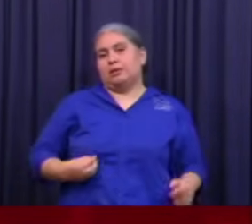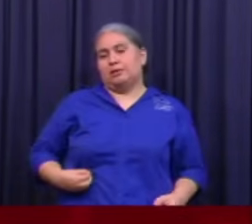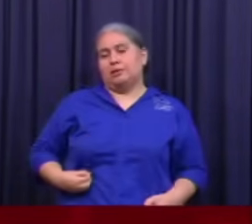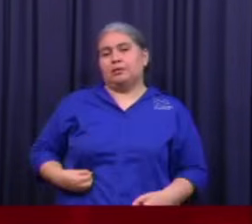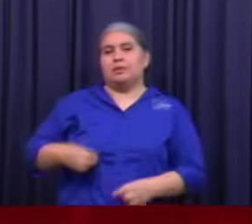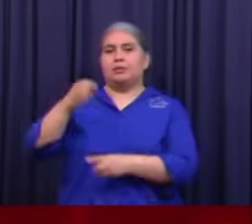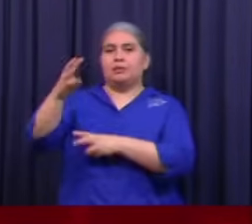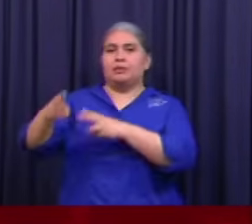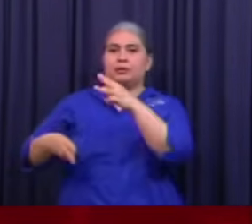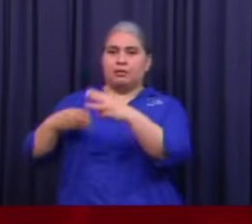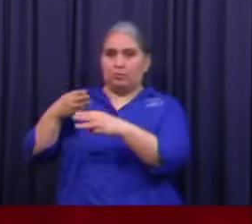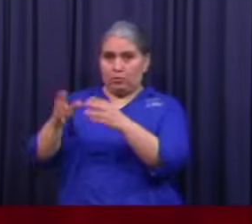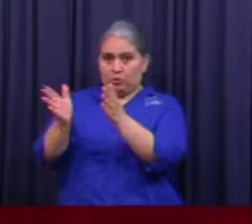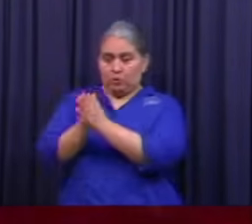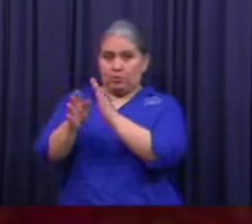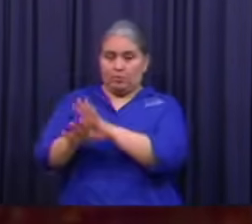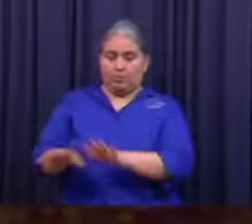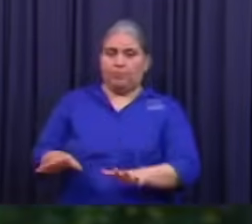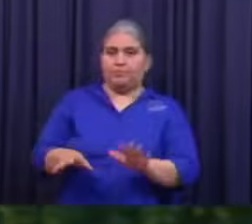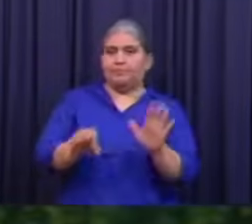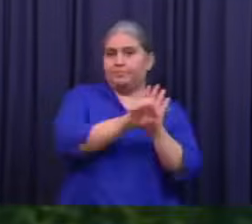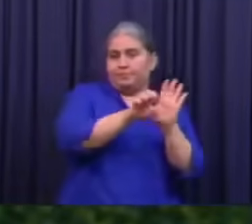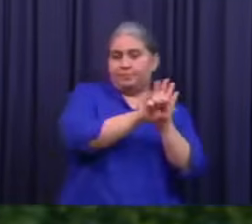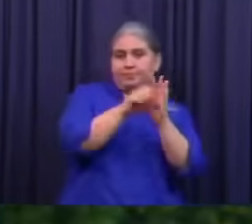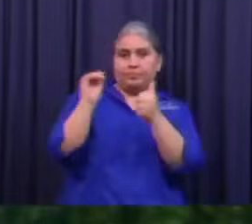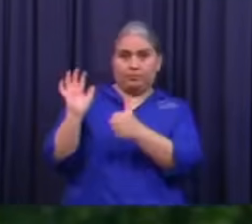aquí por qué estaba